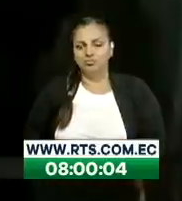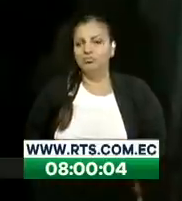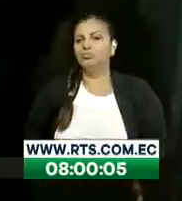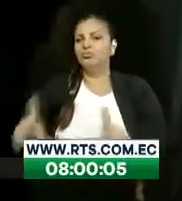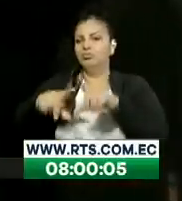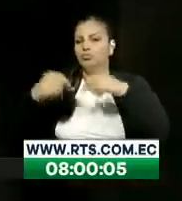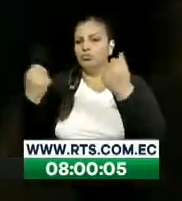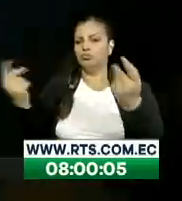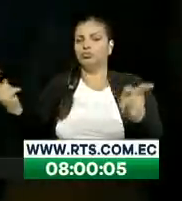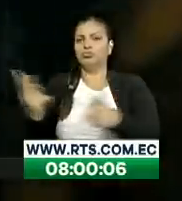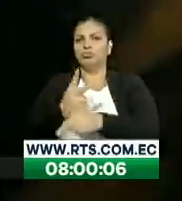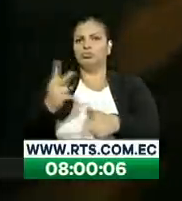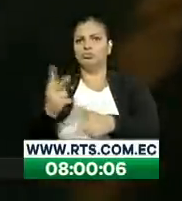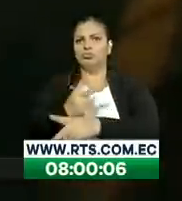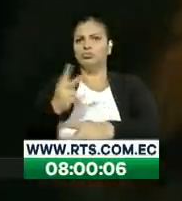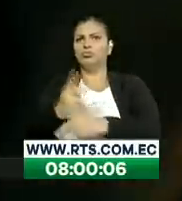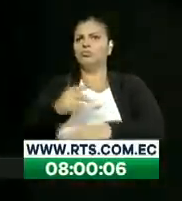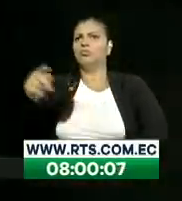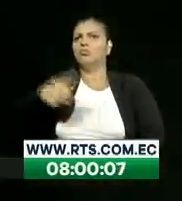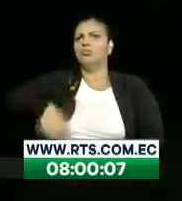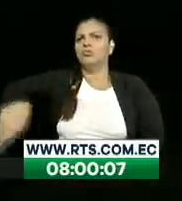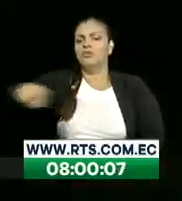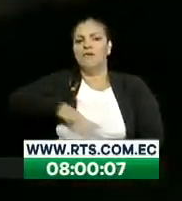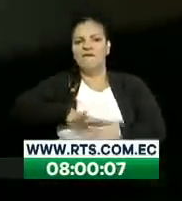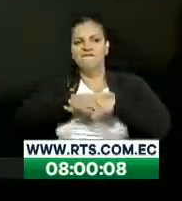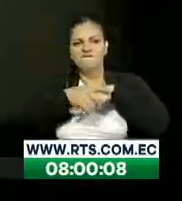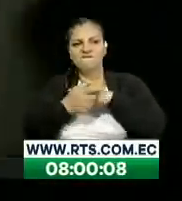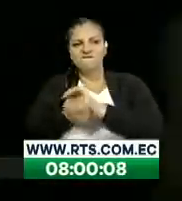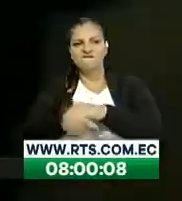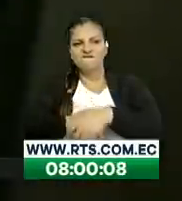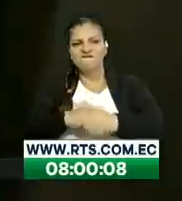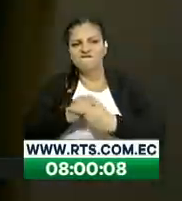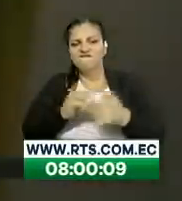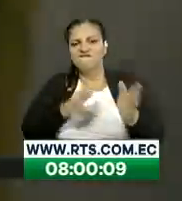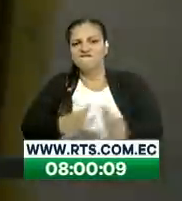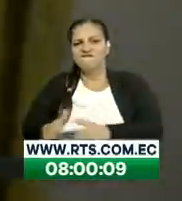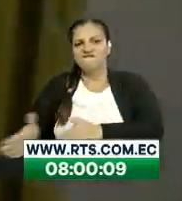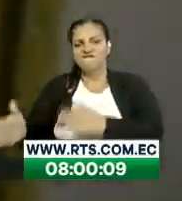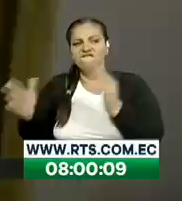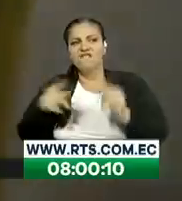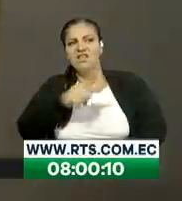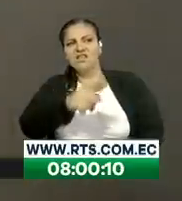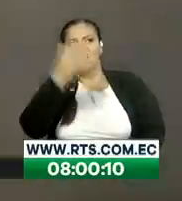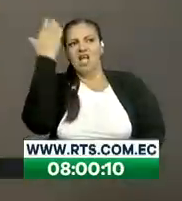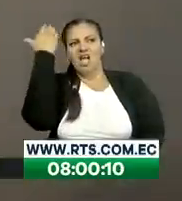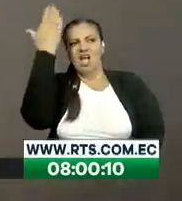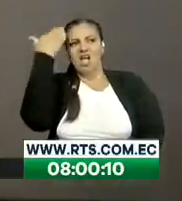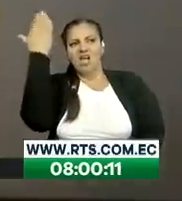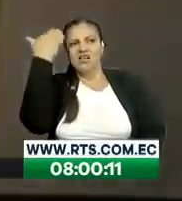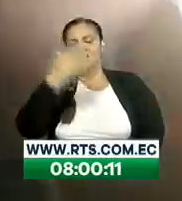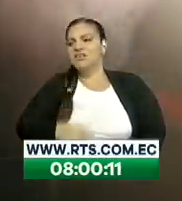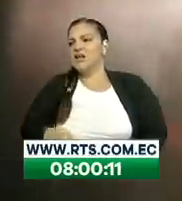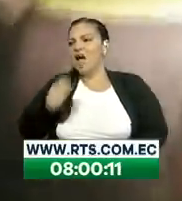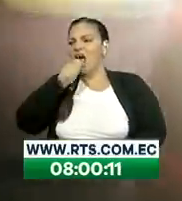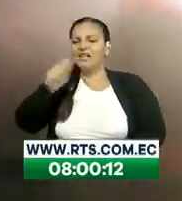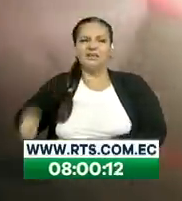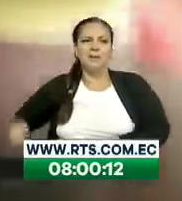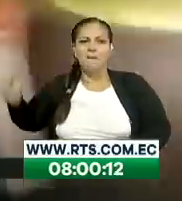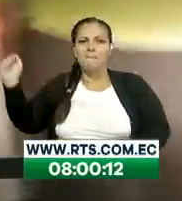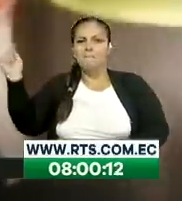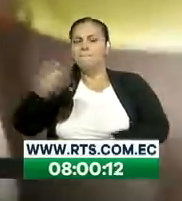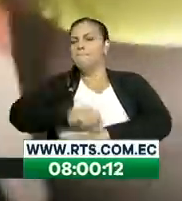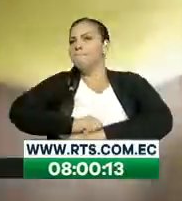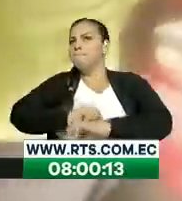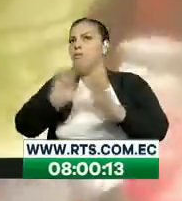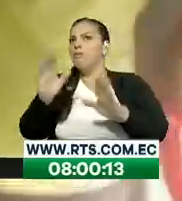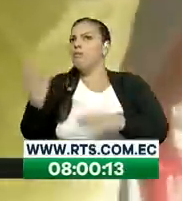y planificó desde la cárcel el atentado a una unidad policial, el lanzamiento de una granada al alcalde de El Triunfo.